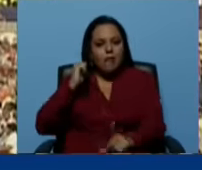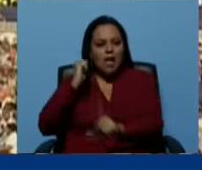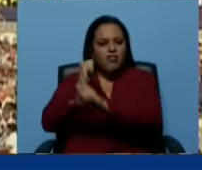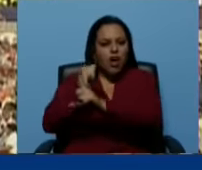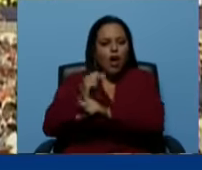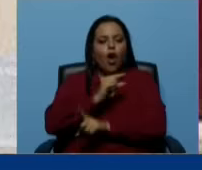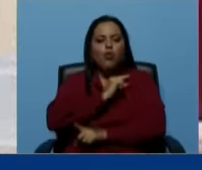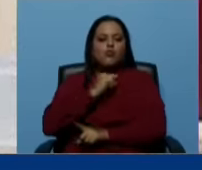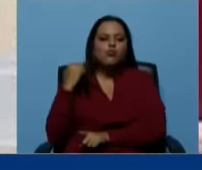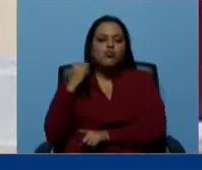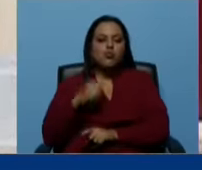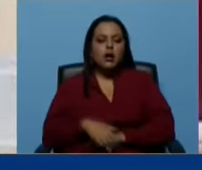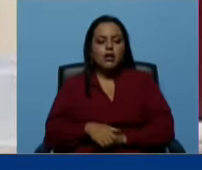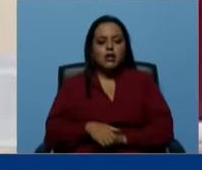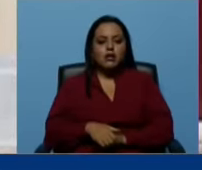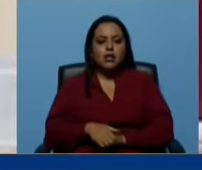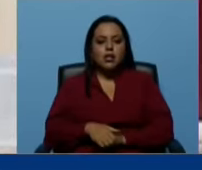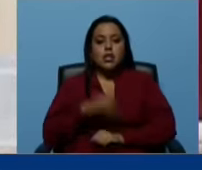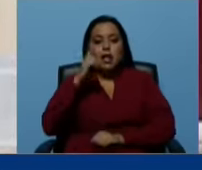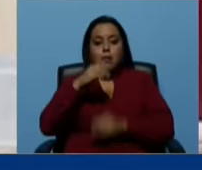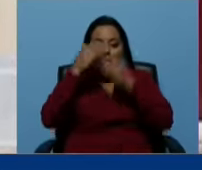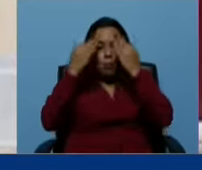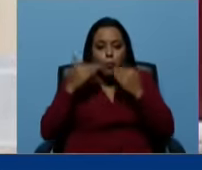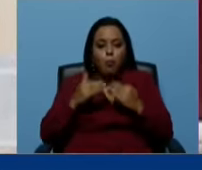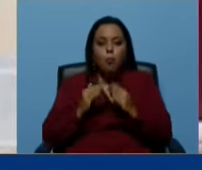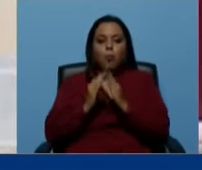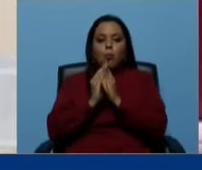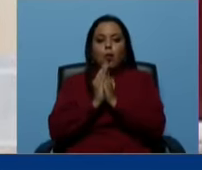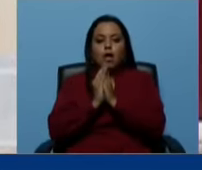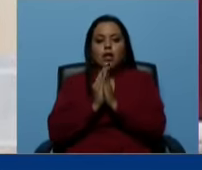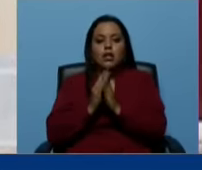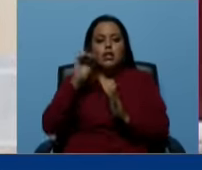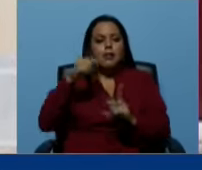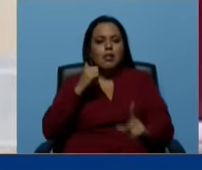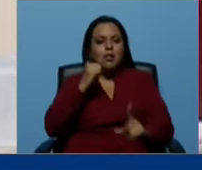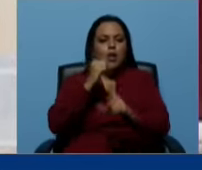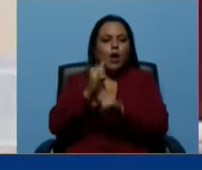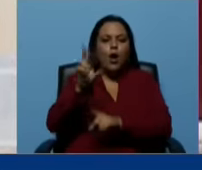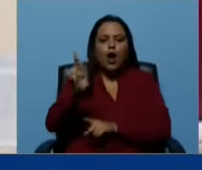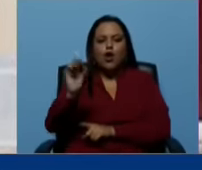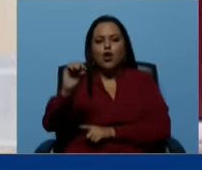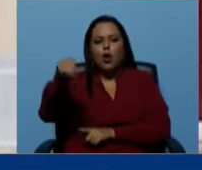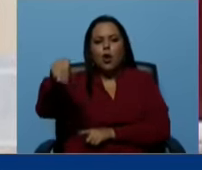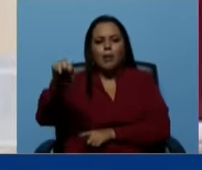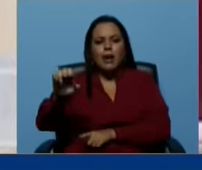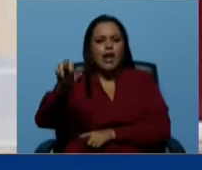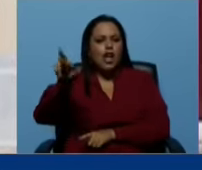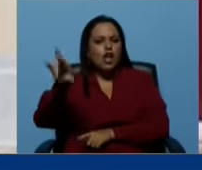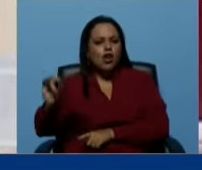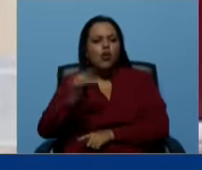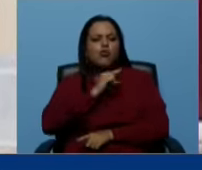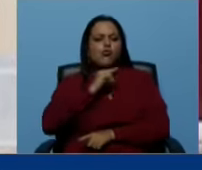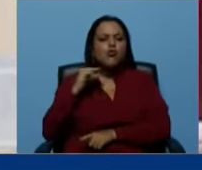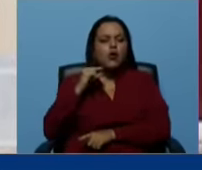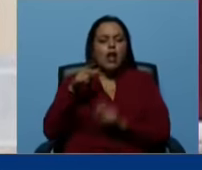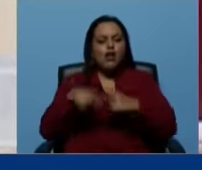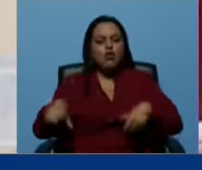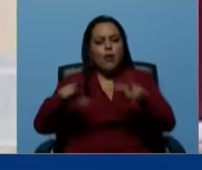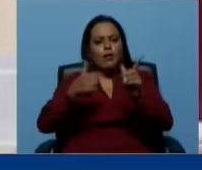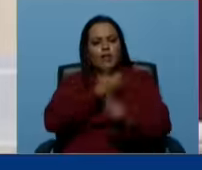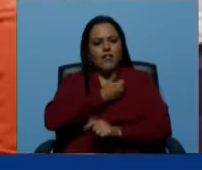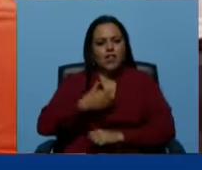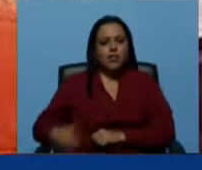curas jesuitas, matando monjas, matando a Monseñor Romero en El Salvador. Él era